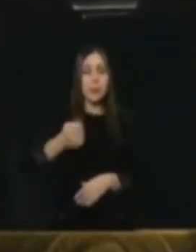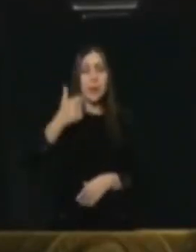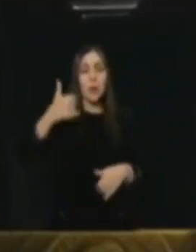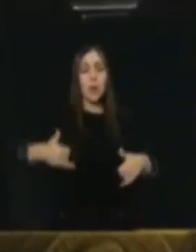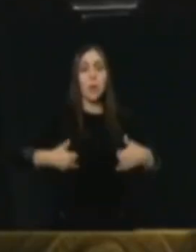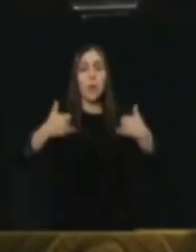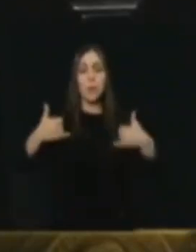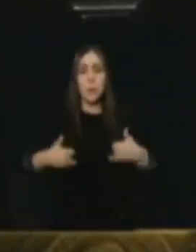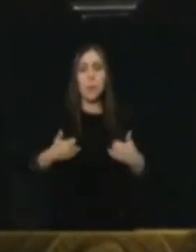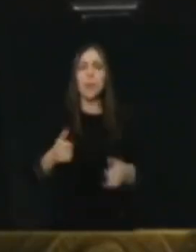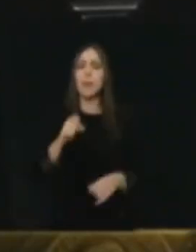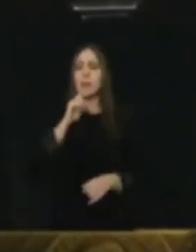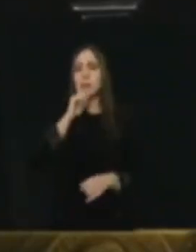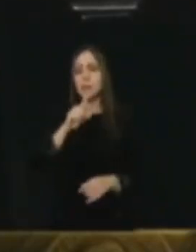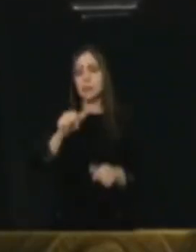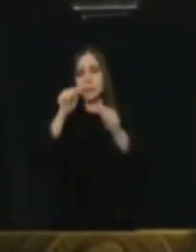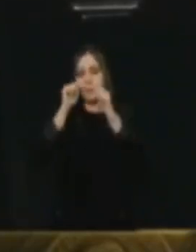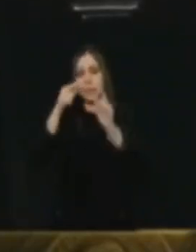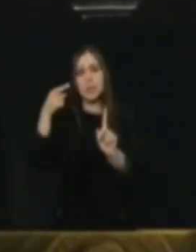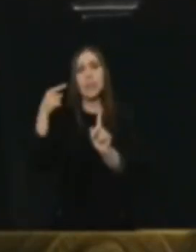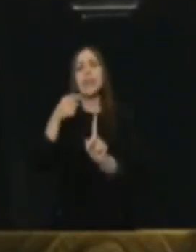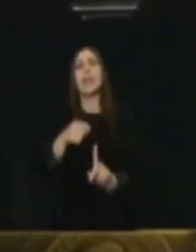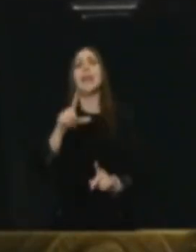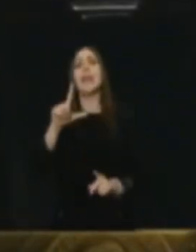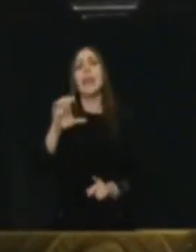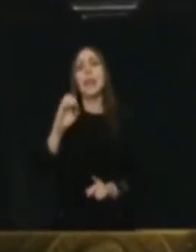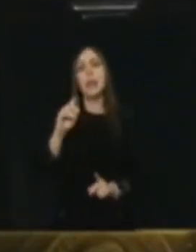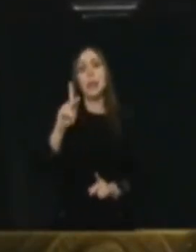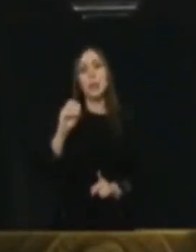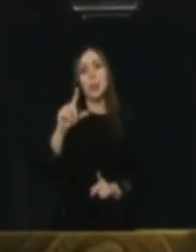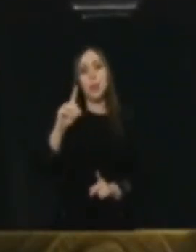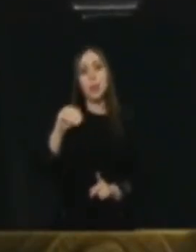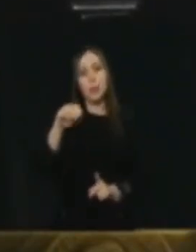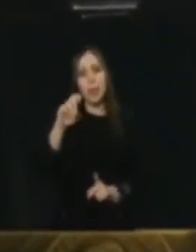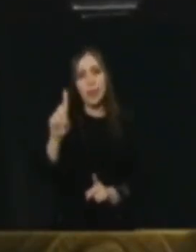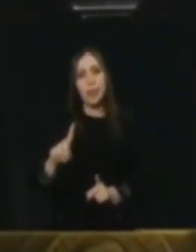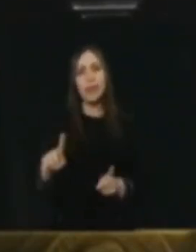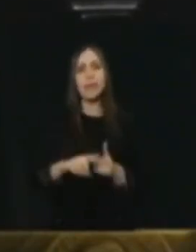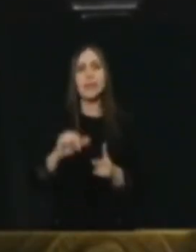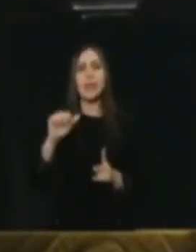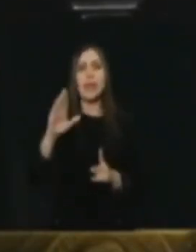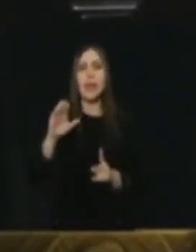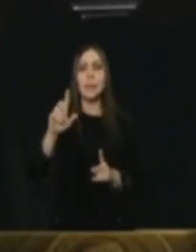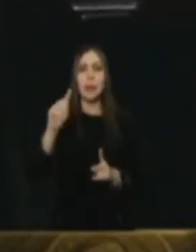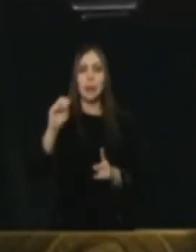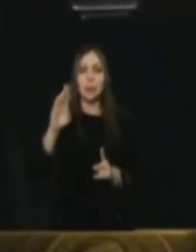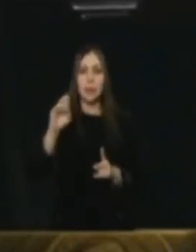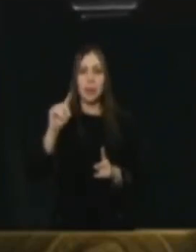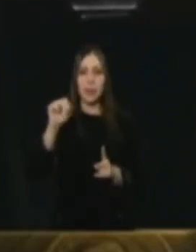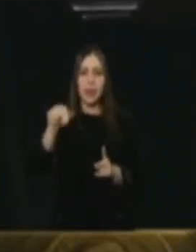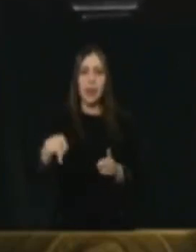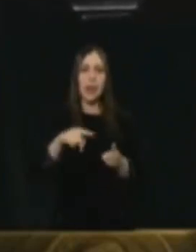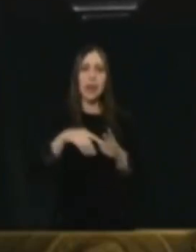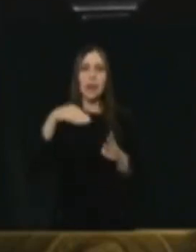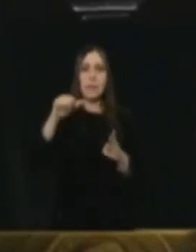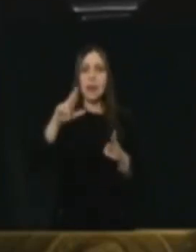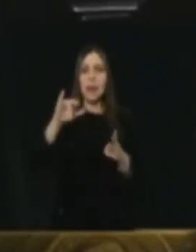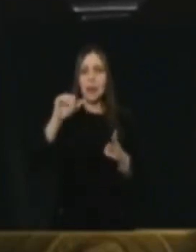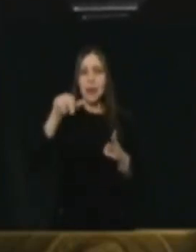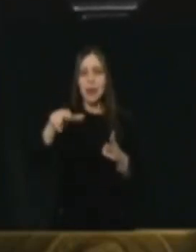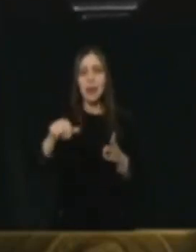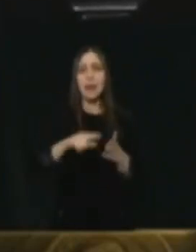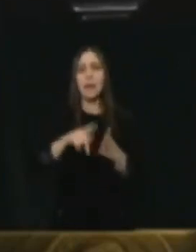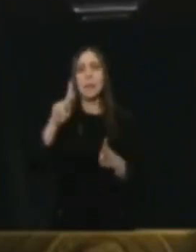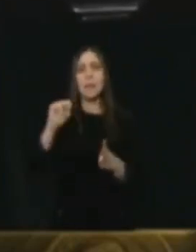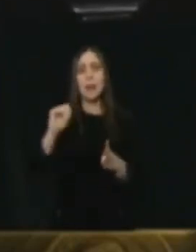en cuenta a Leopoldo Méndez, a Alberto Beltrán, a Mariana Jampolsky, a Pablo